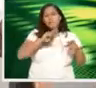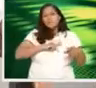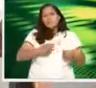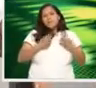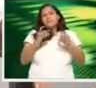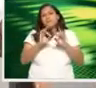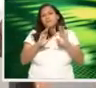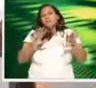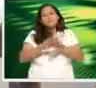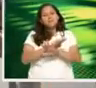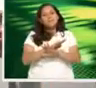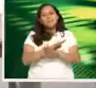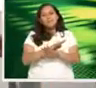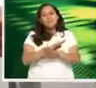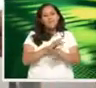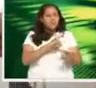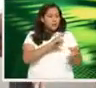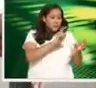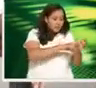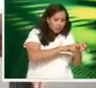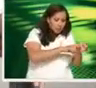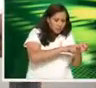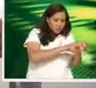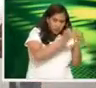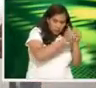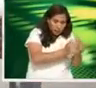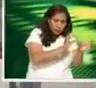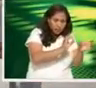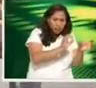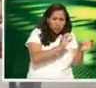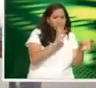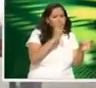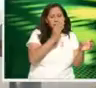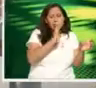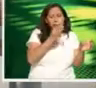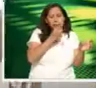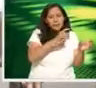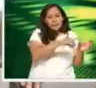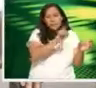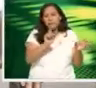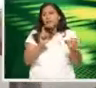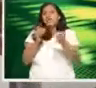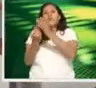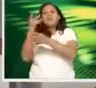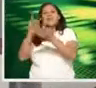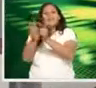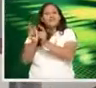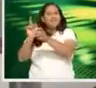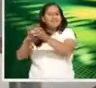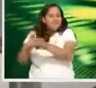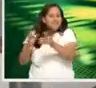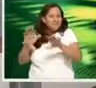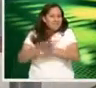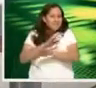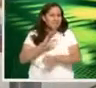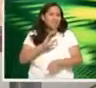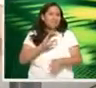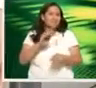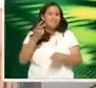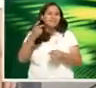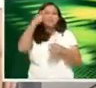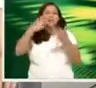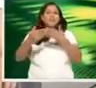Exacto. realidad que o respondes a ese cambio de circunstancia y entonces entras a a esas dinámicas compartidas que sí